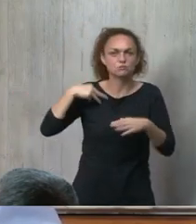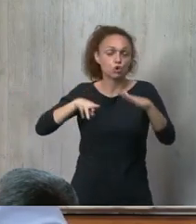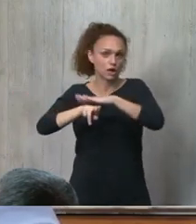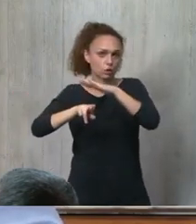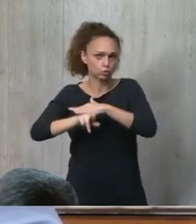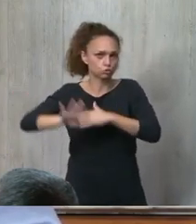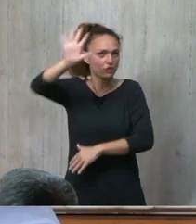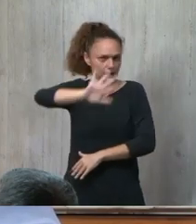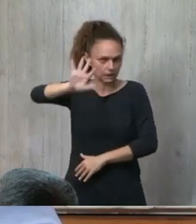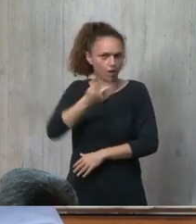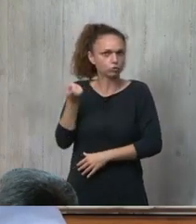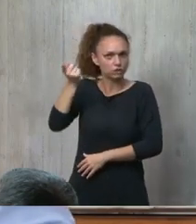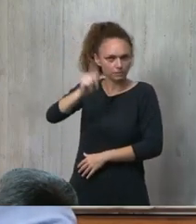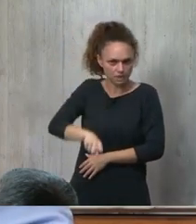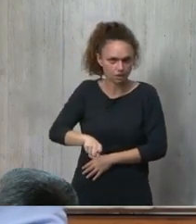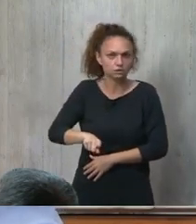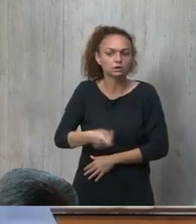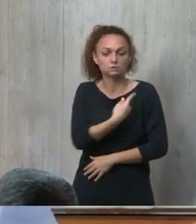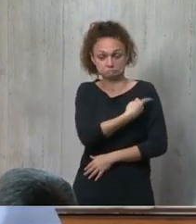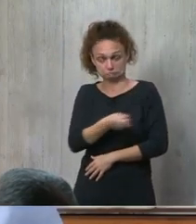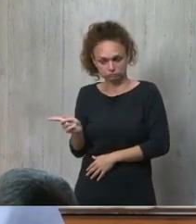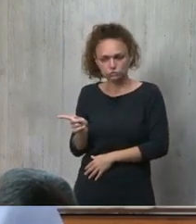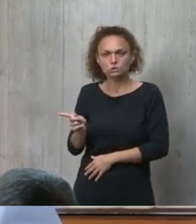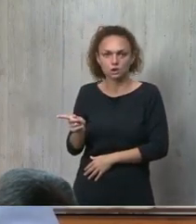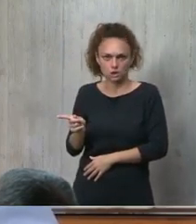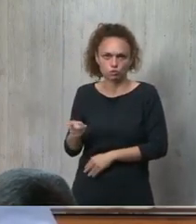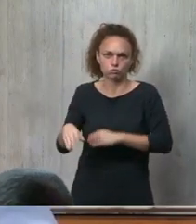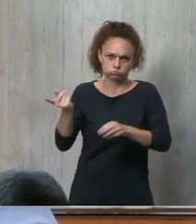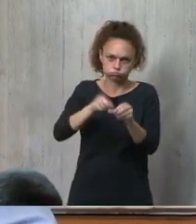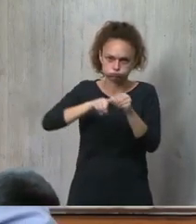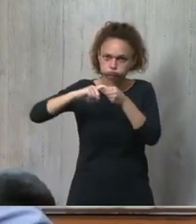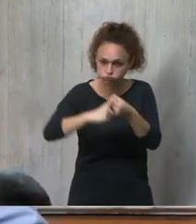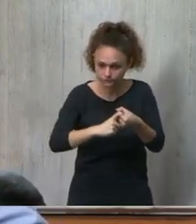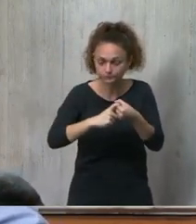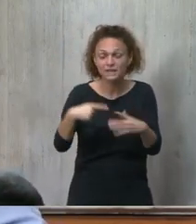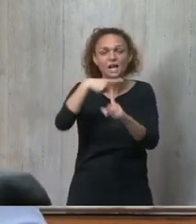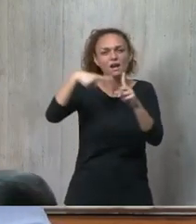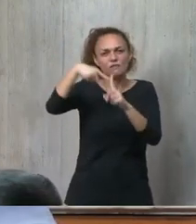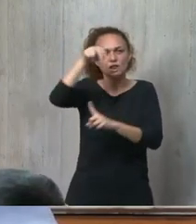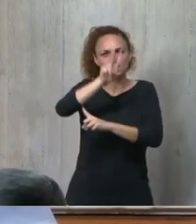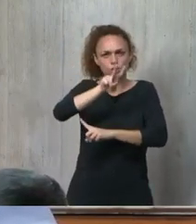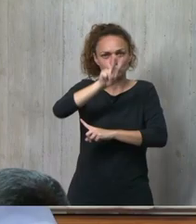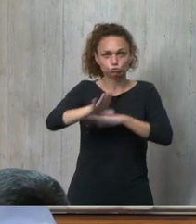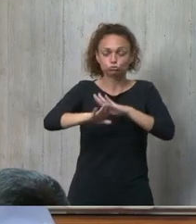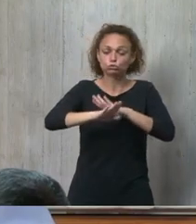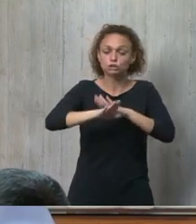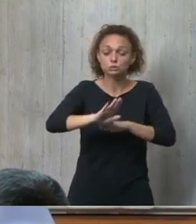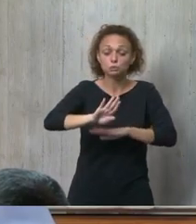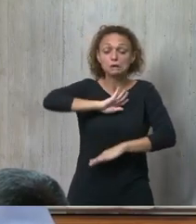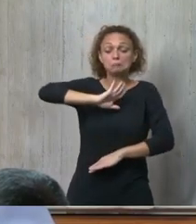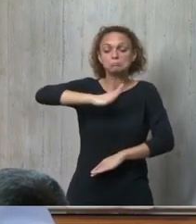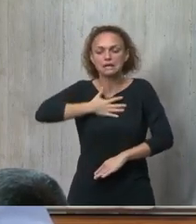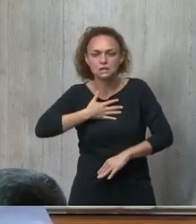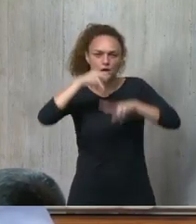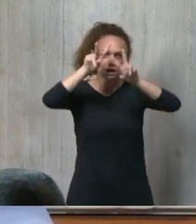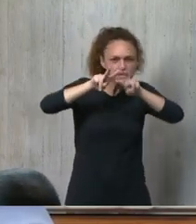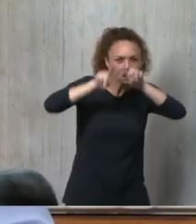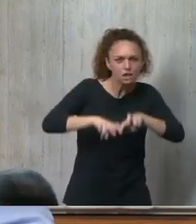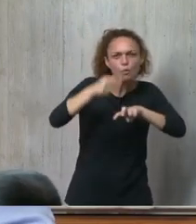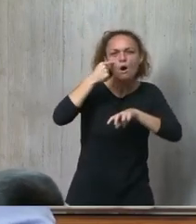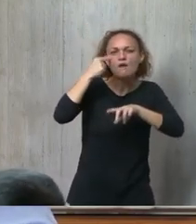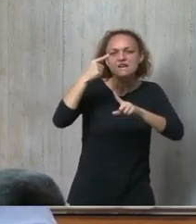Se mantiene el nivel 2 y revisaremos a lo largo del día de mañana si es procedente hacer alguna modificación. Pero en